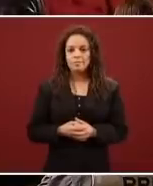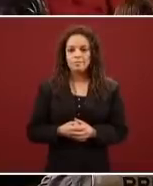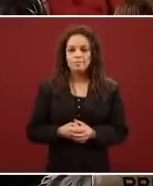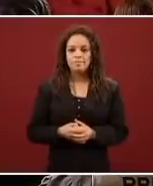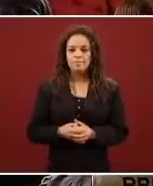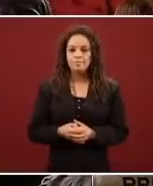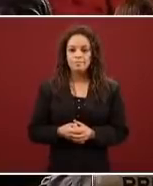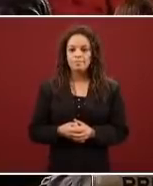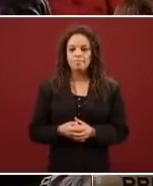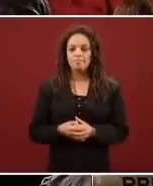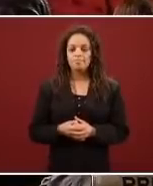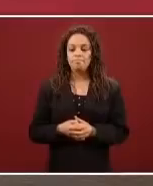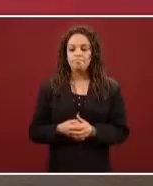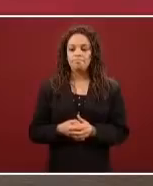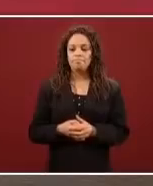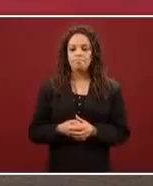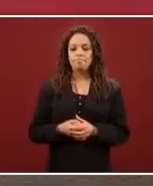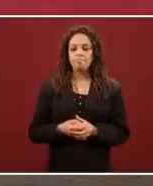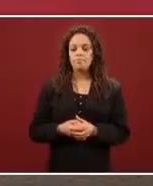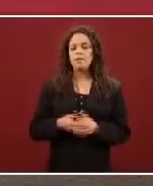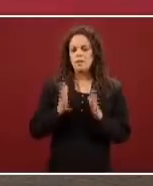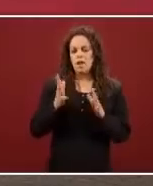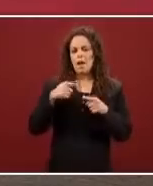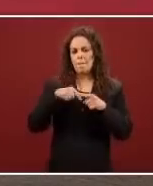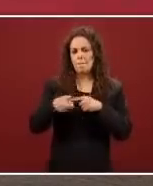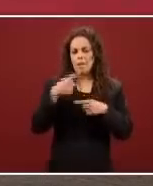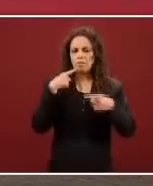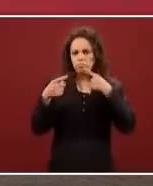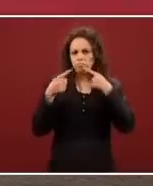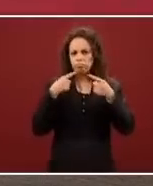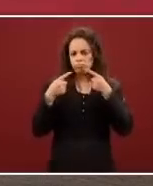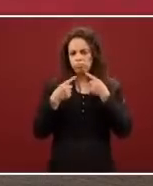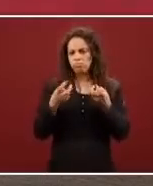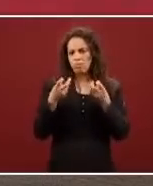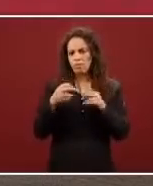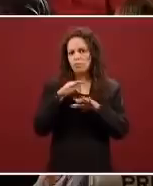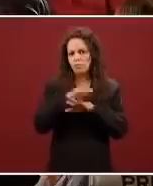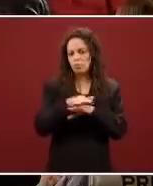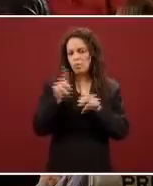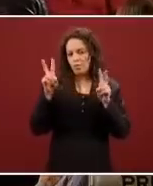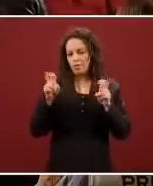está circulando, pero sí se está platicando sobre eso.